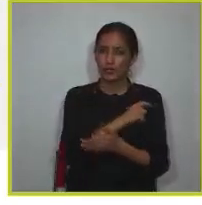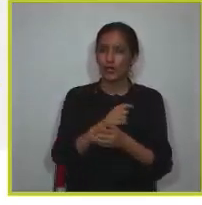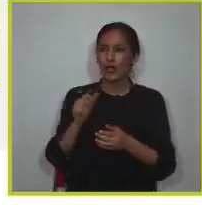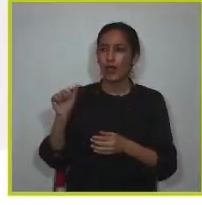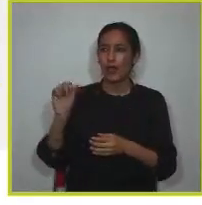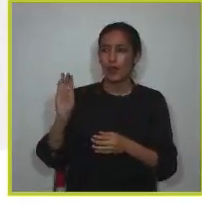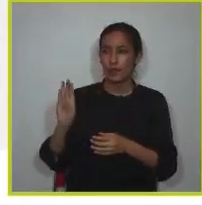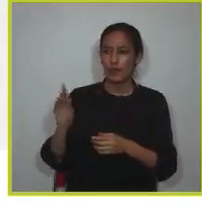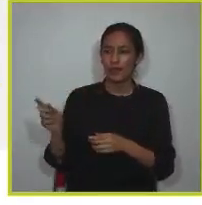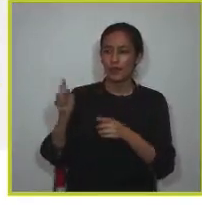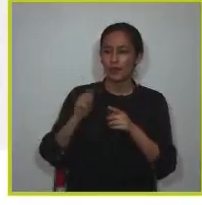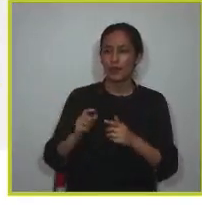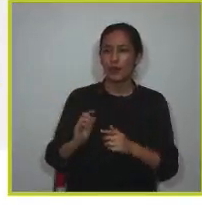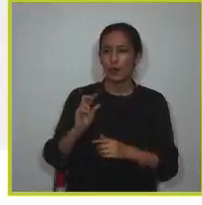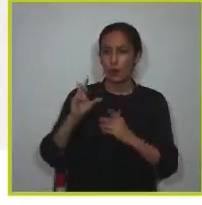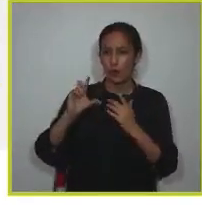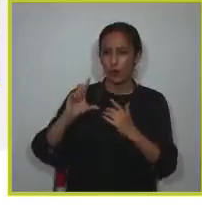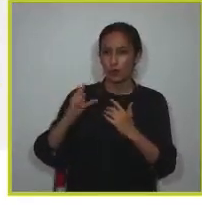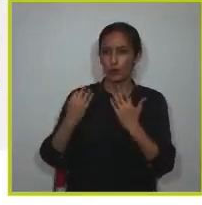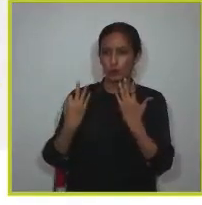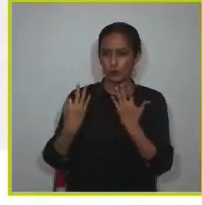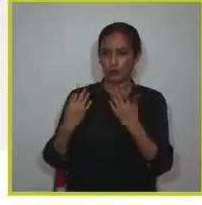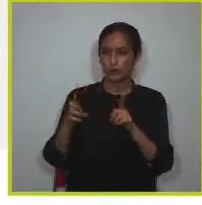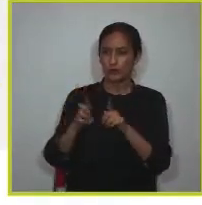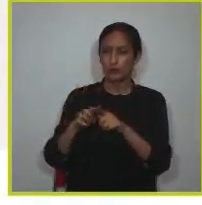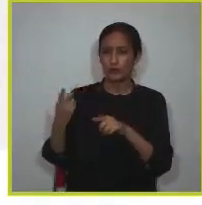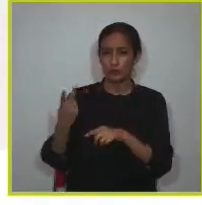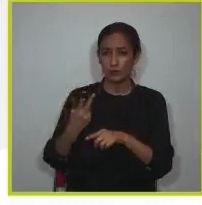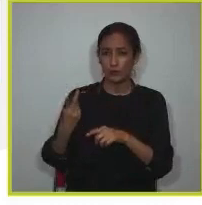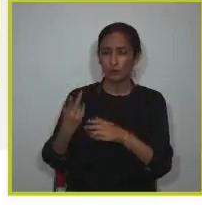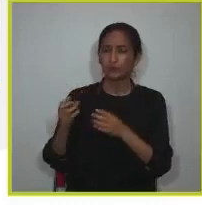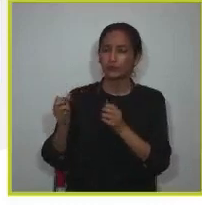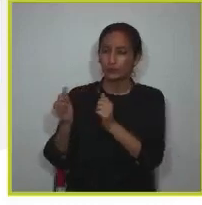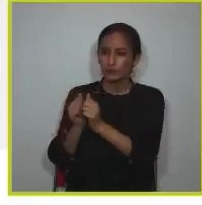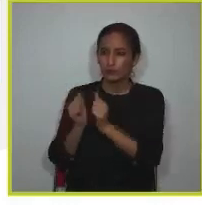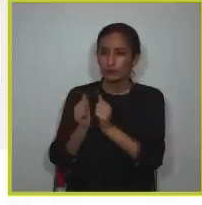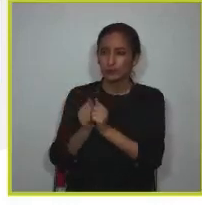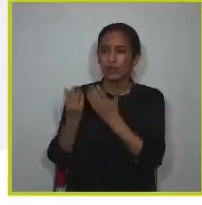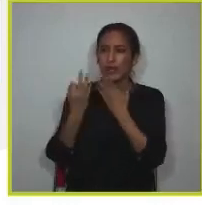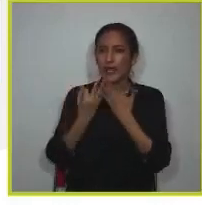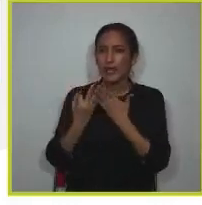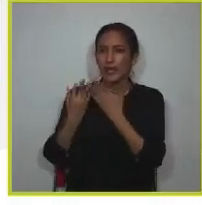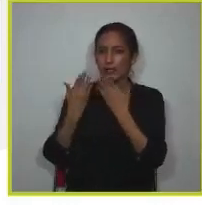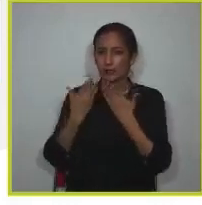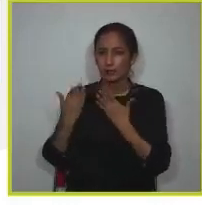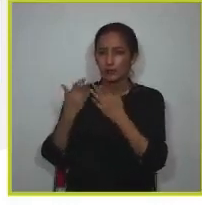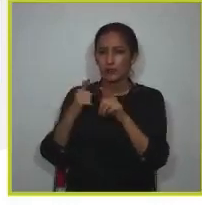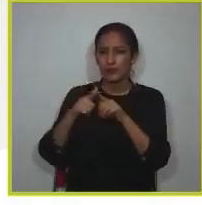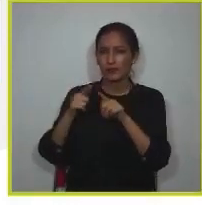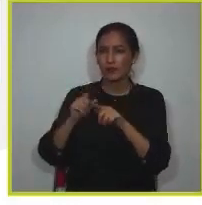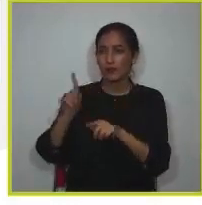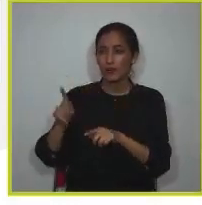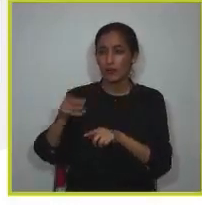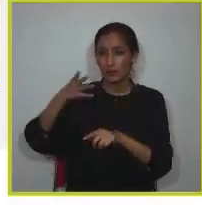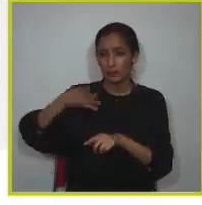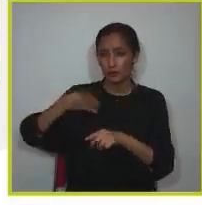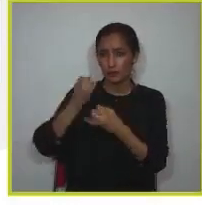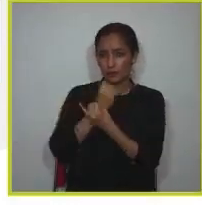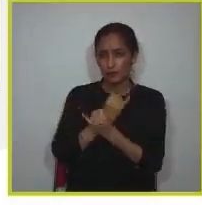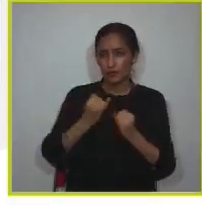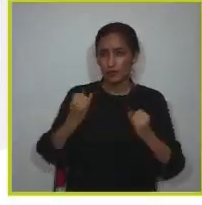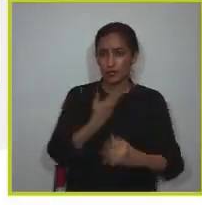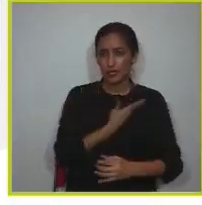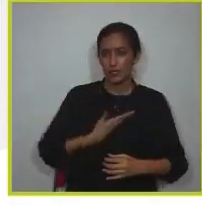unoab y el lote ocho estos estudios tenían como finalidad generar una una evaluación independiente del estado